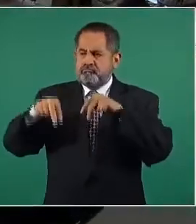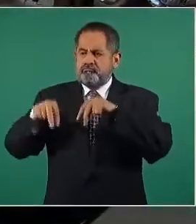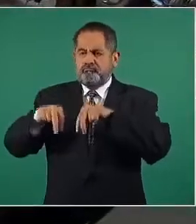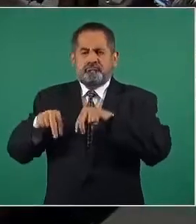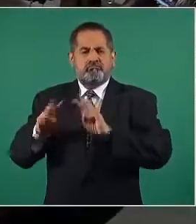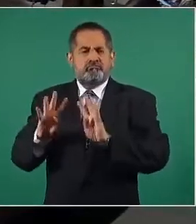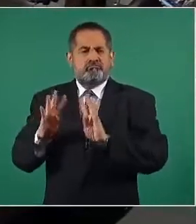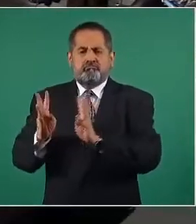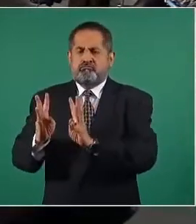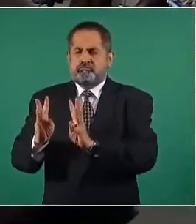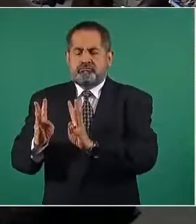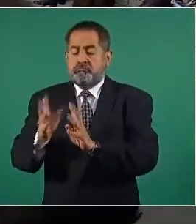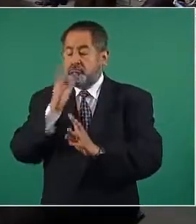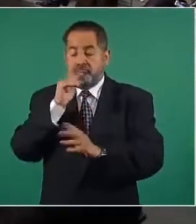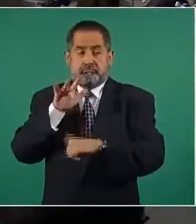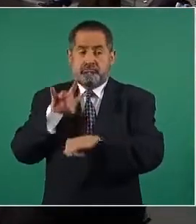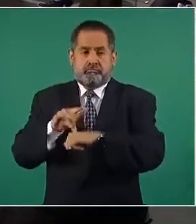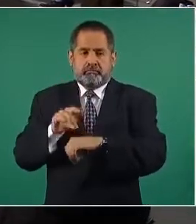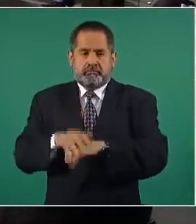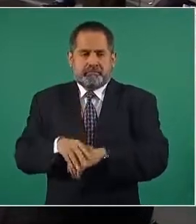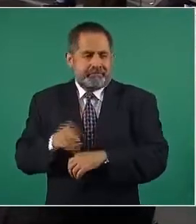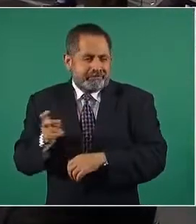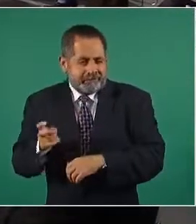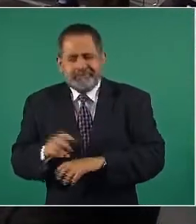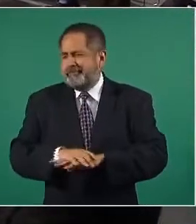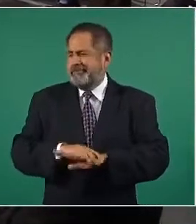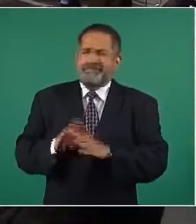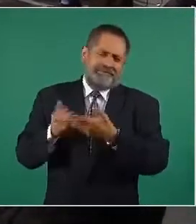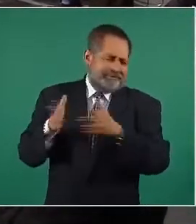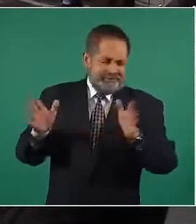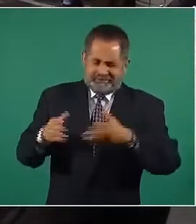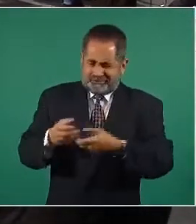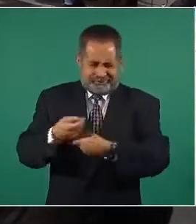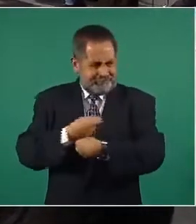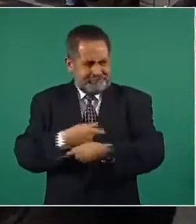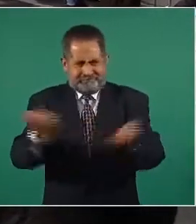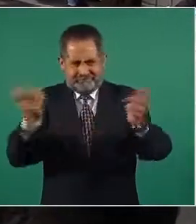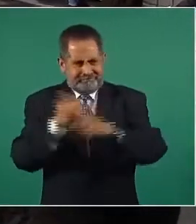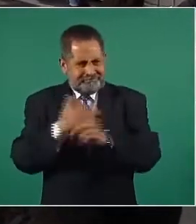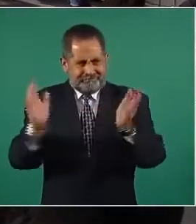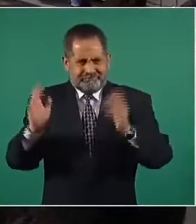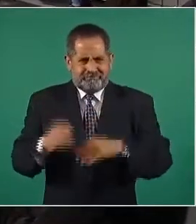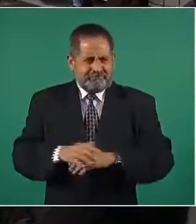y desapareció, y se abrieron esos archivos